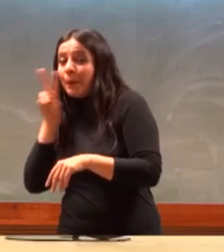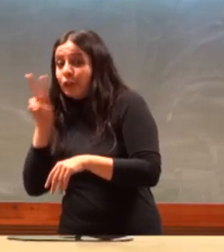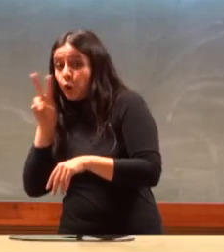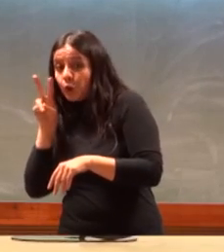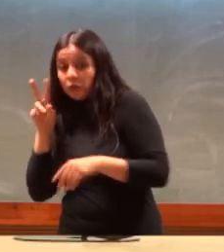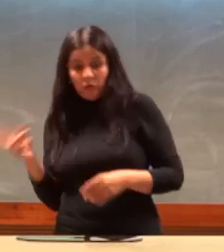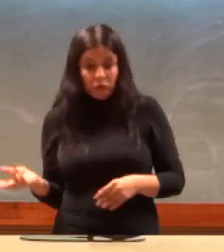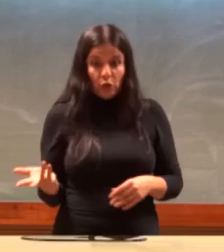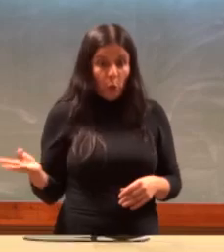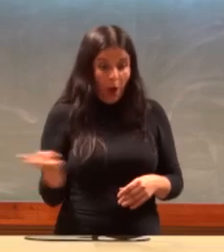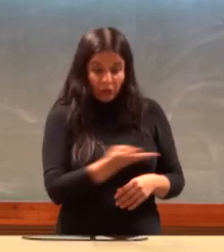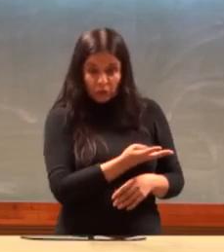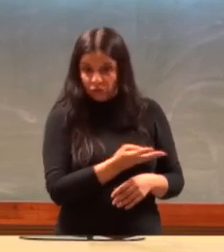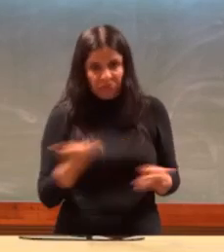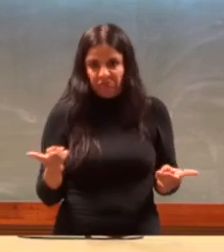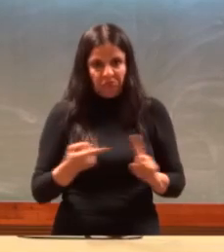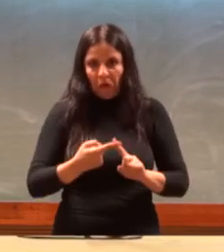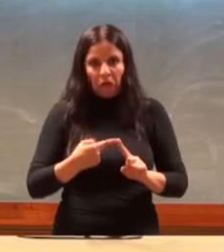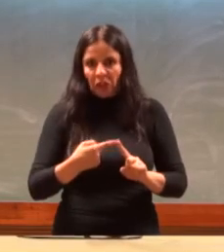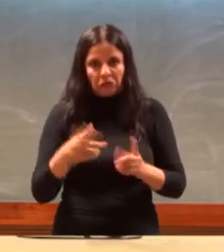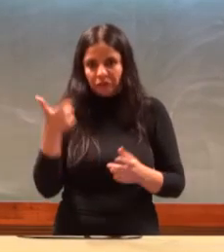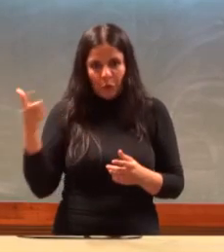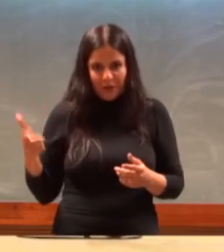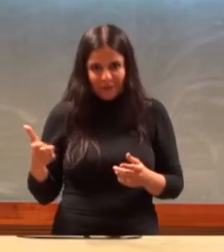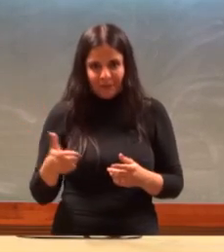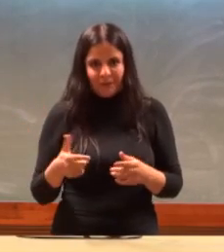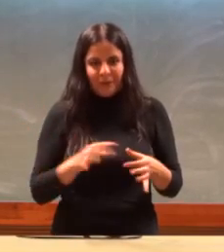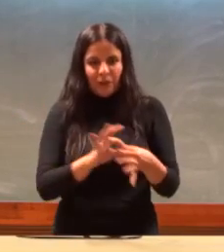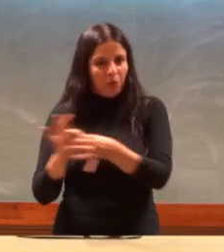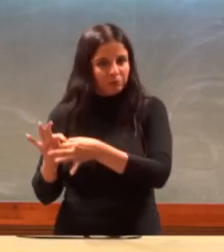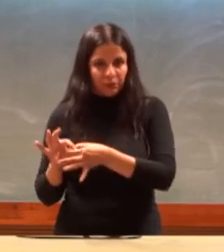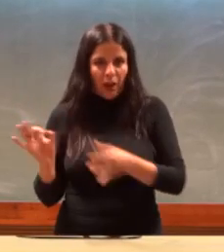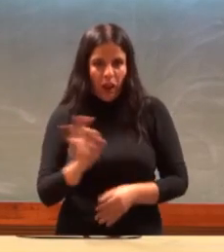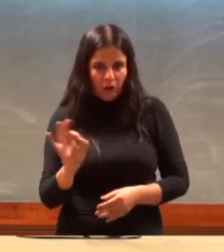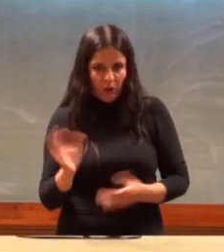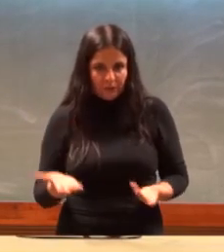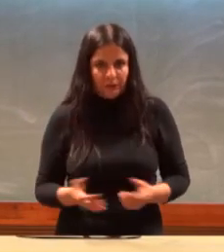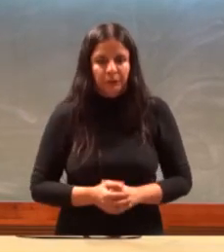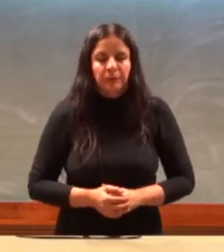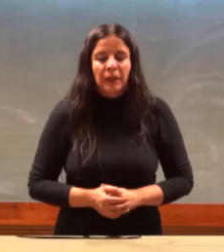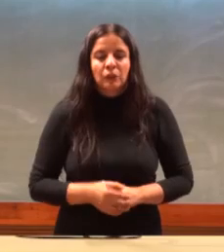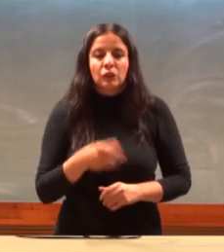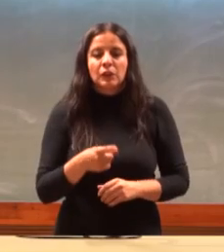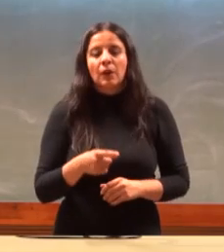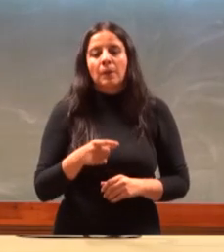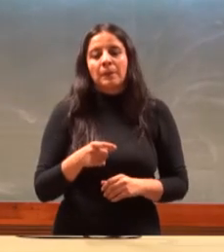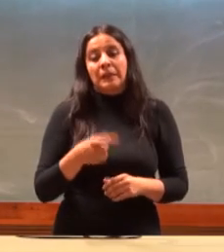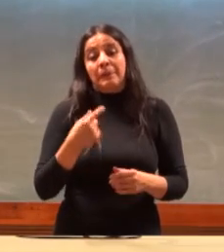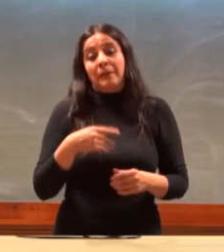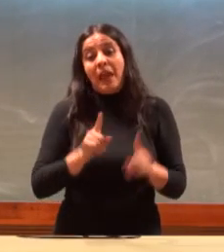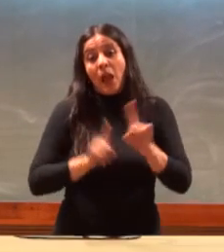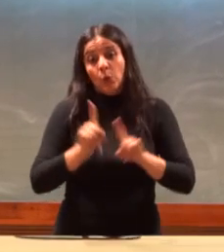investigación y ni que decir con las unidades ejecutoras del conicet que tienen lugar de trabajo o funcionan dentro de la facultad como idh y